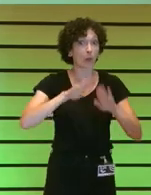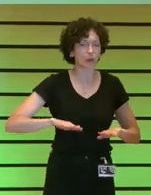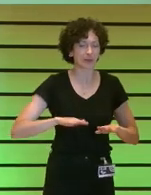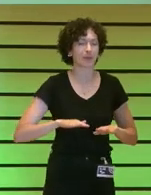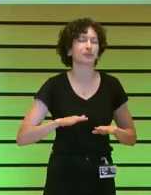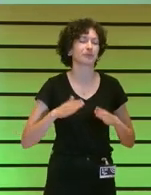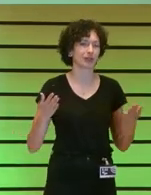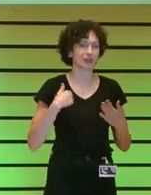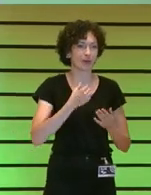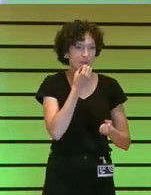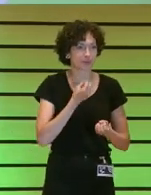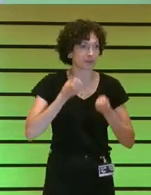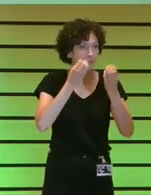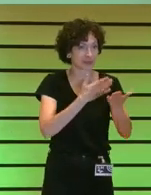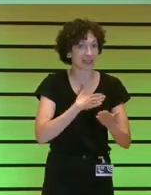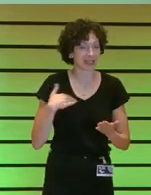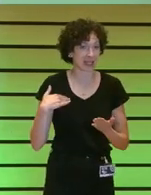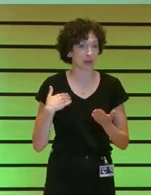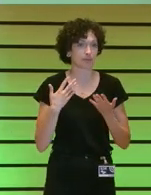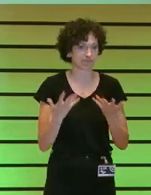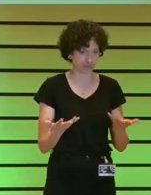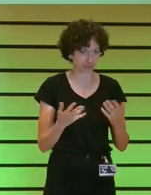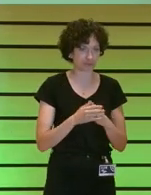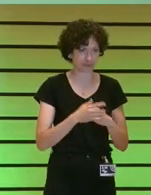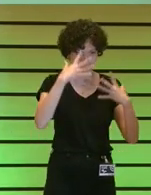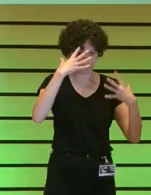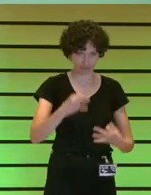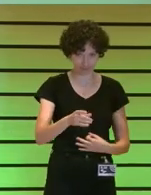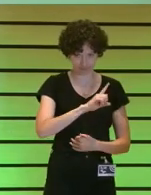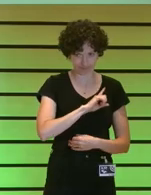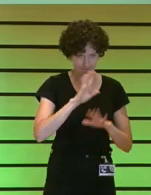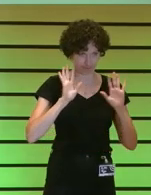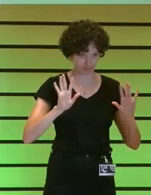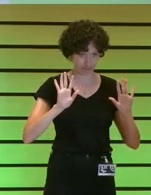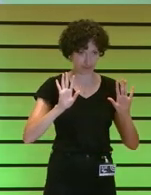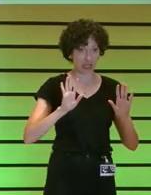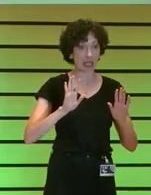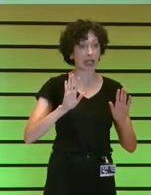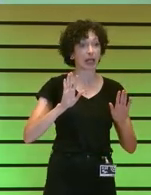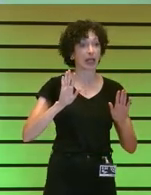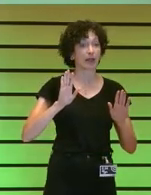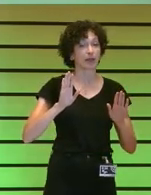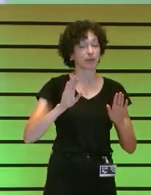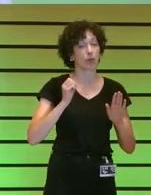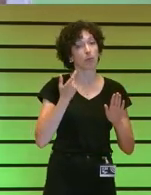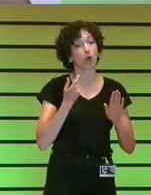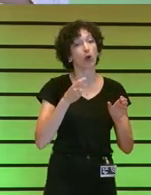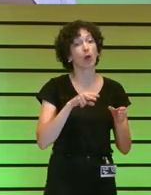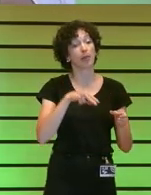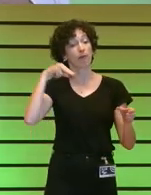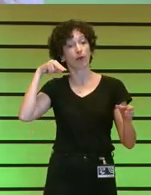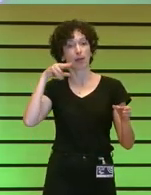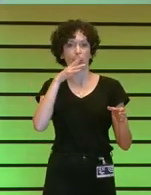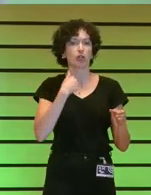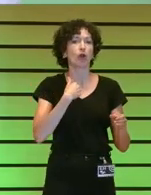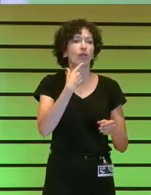ese es el mensaje que yo os Quería dar creedme pocos sectores desde fuera no porque yo digo que os conozco pero os